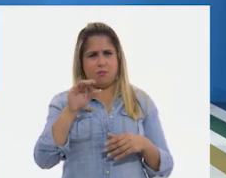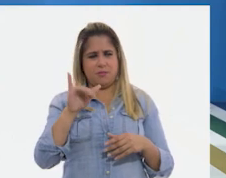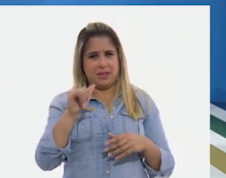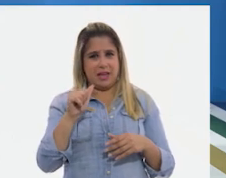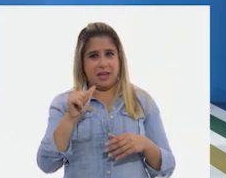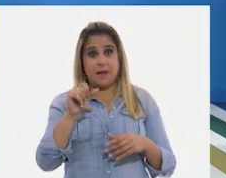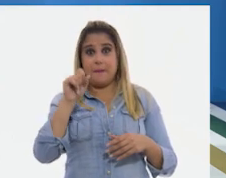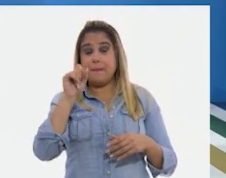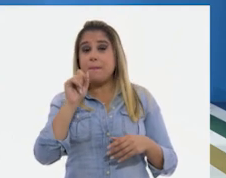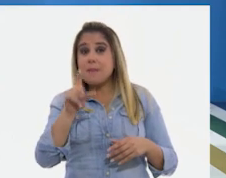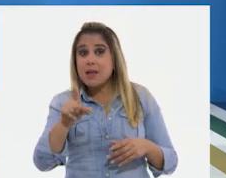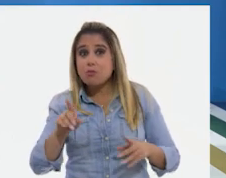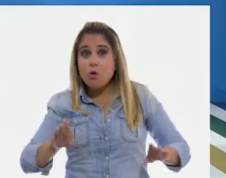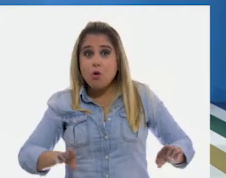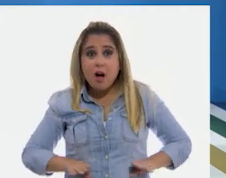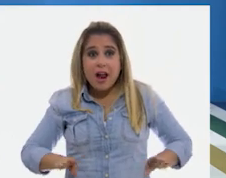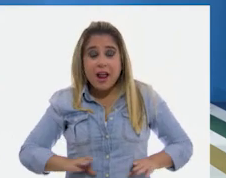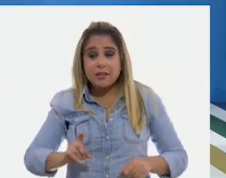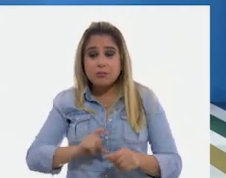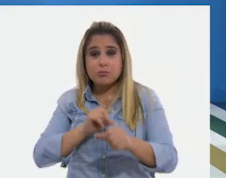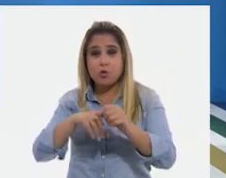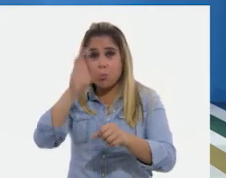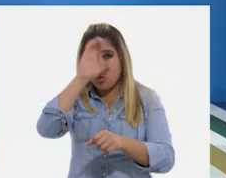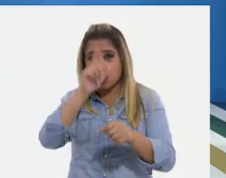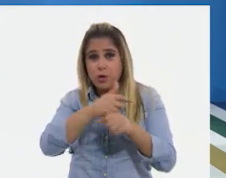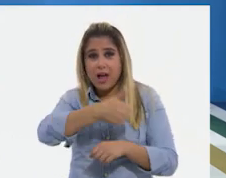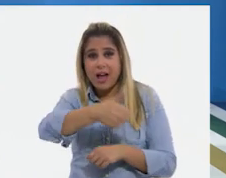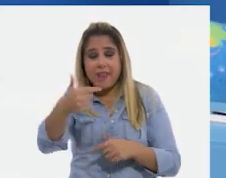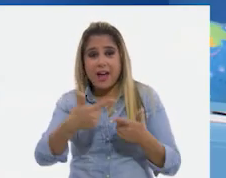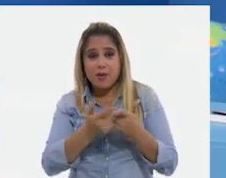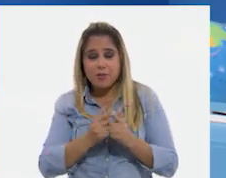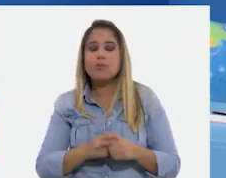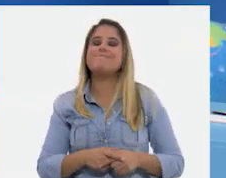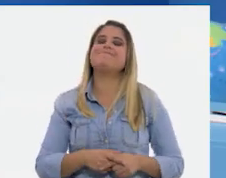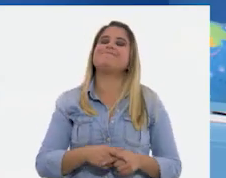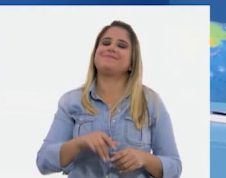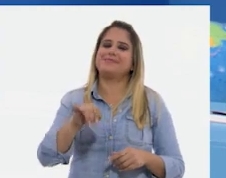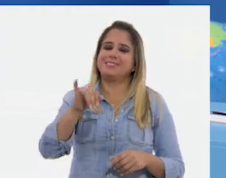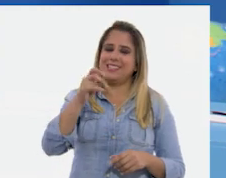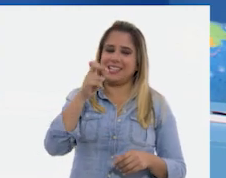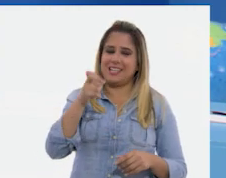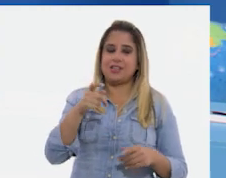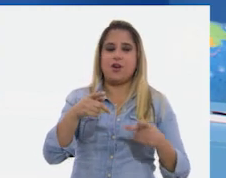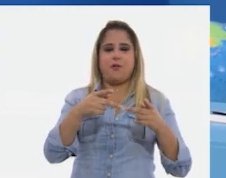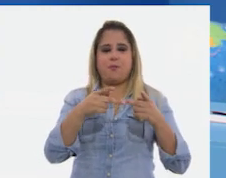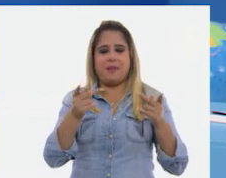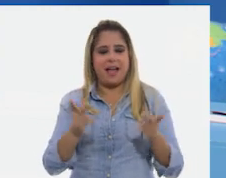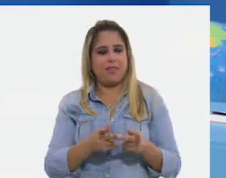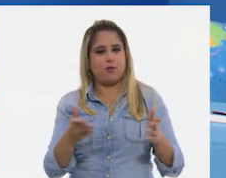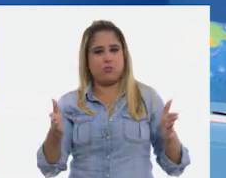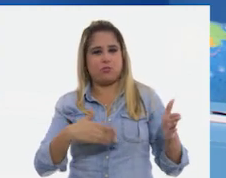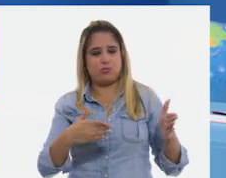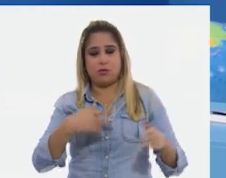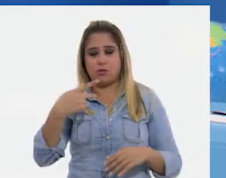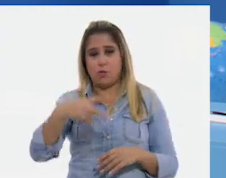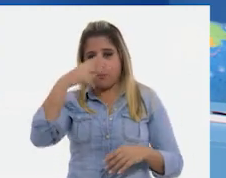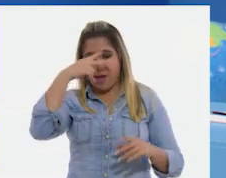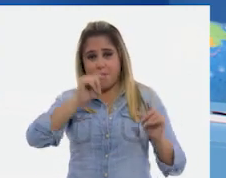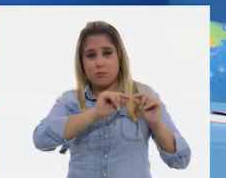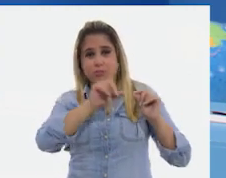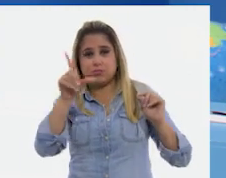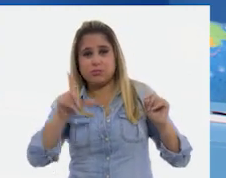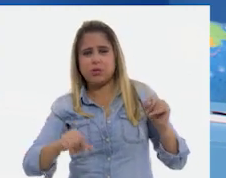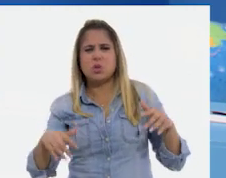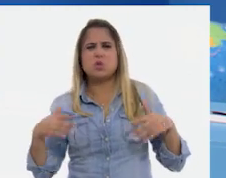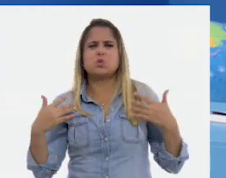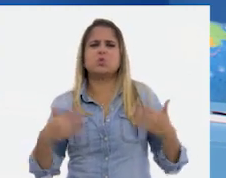de cada una, de la cultura de cada grupo? Así es. Todos los platillos en México se han